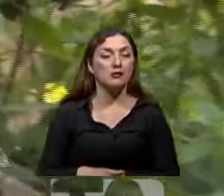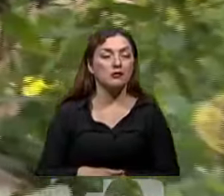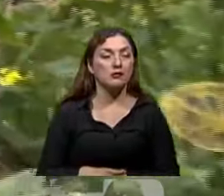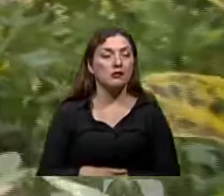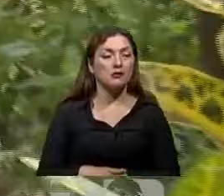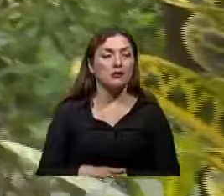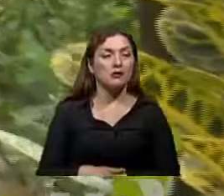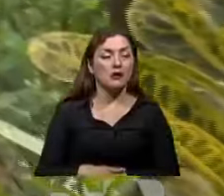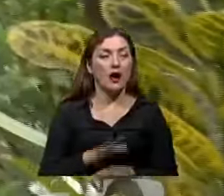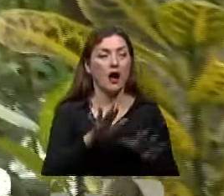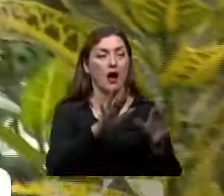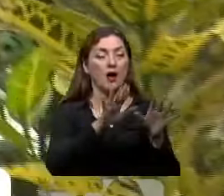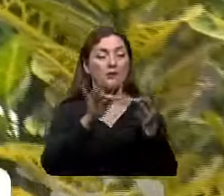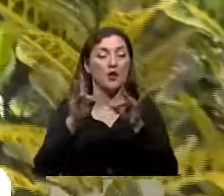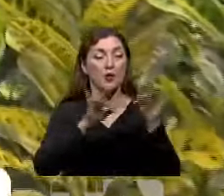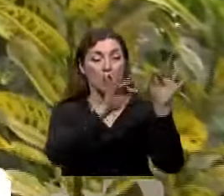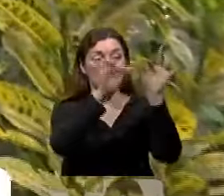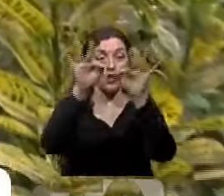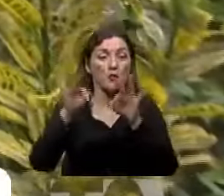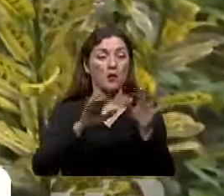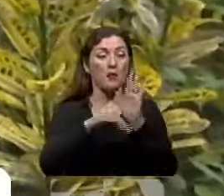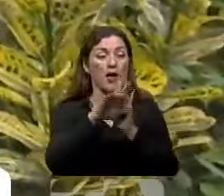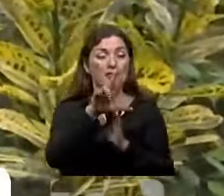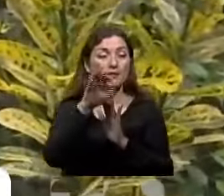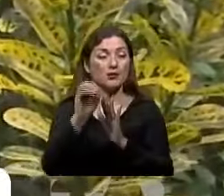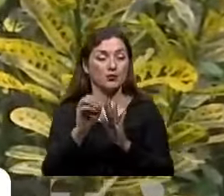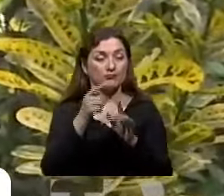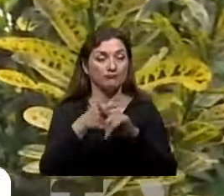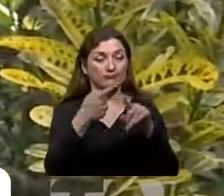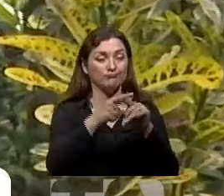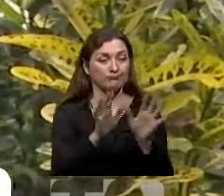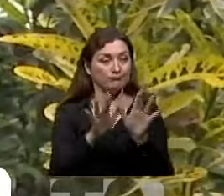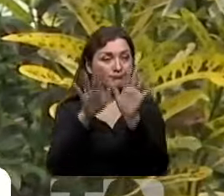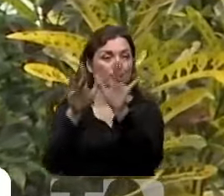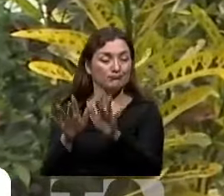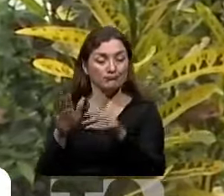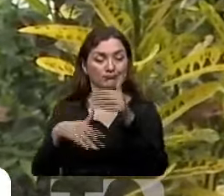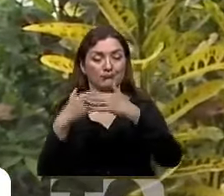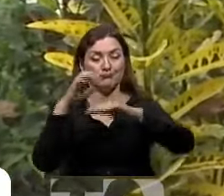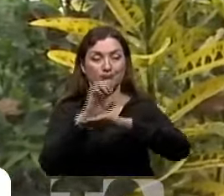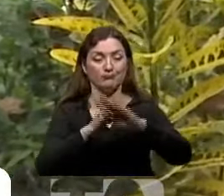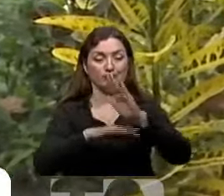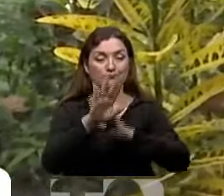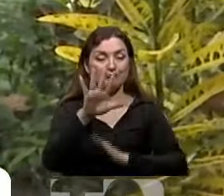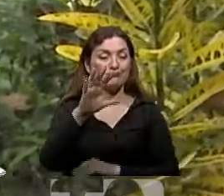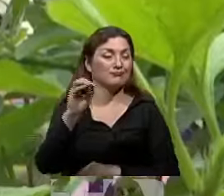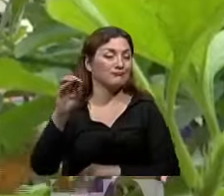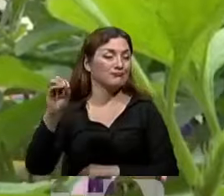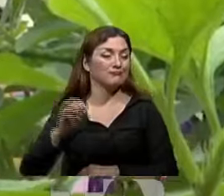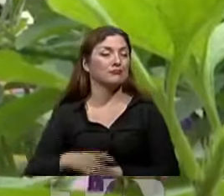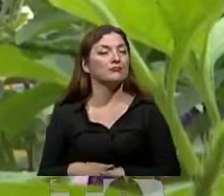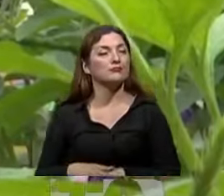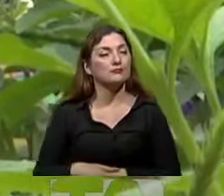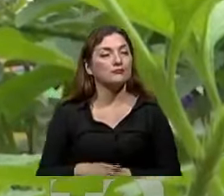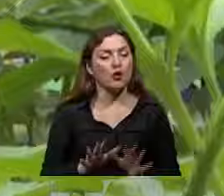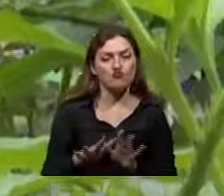Y solo en Mindo se estima que hay más de 350 especies de mariposas. En todo el país hay más de 500. Vuelan